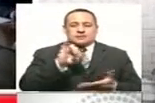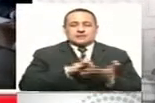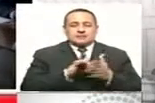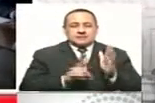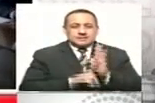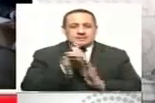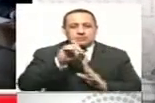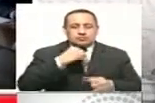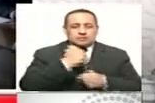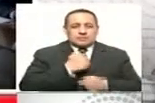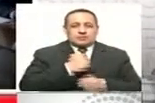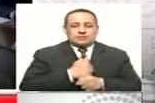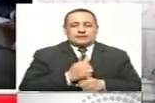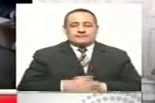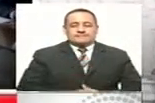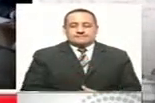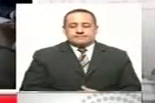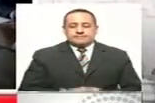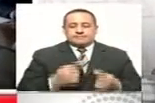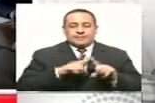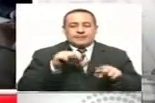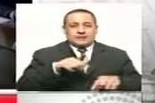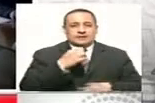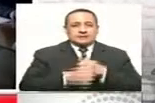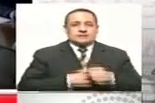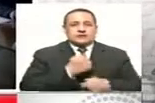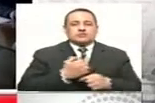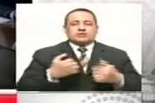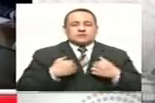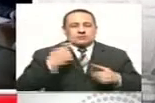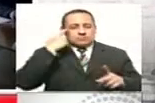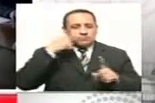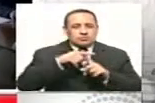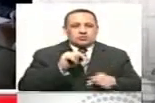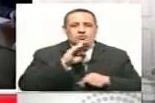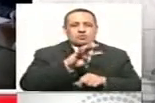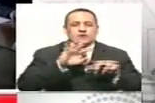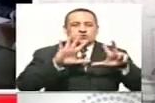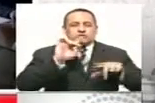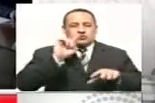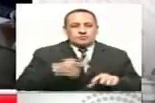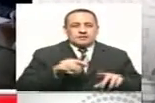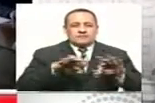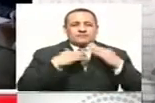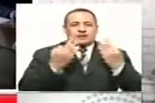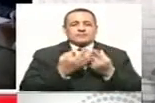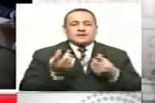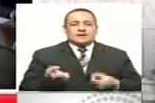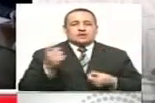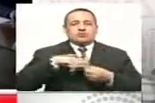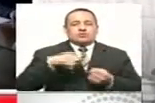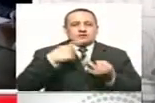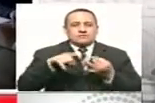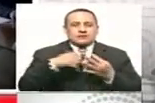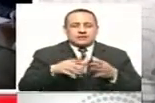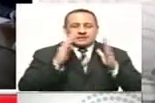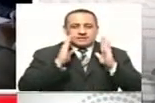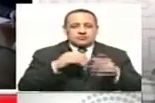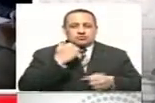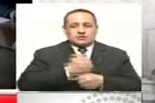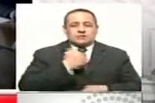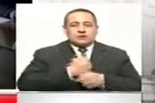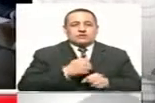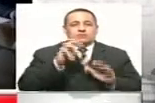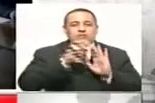desarrollo alternativo. Este año tenemos proyectado 48 mil familias, que incluyen las familias atendidas por las actividades